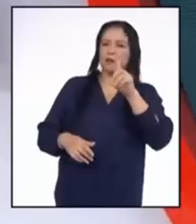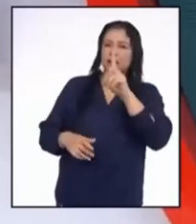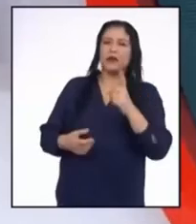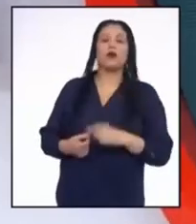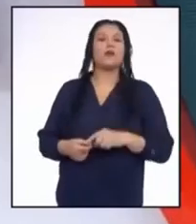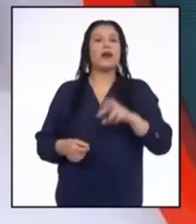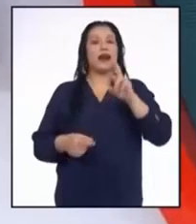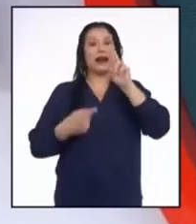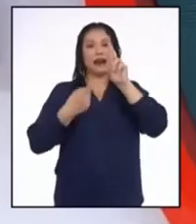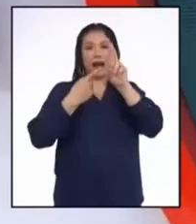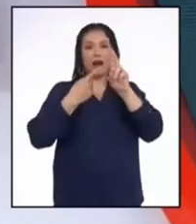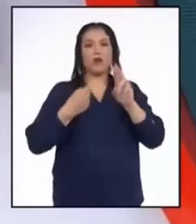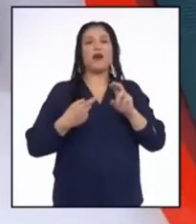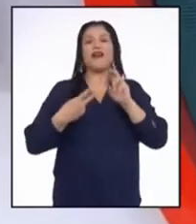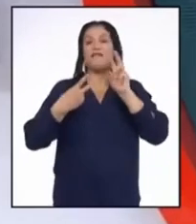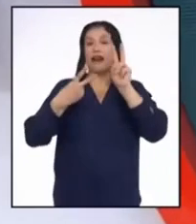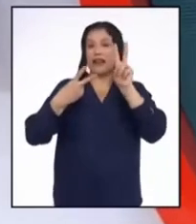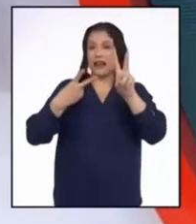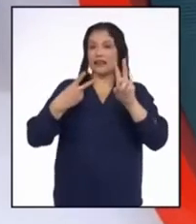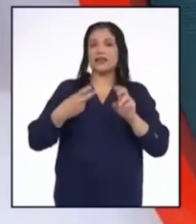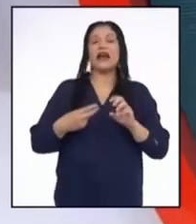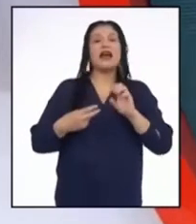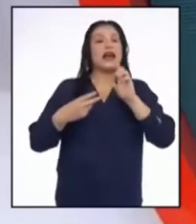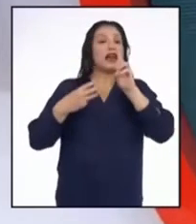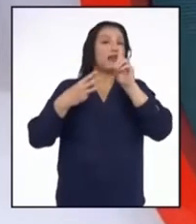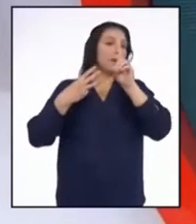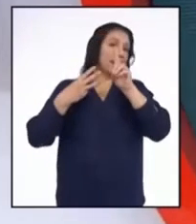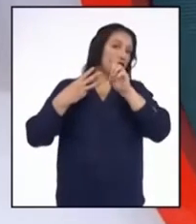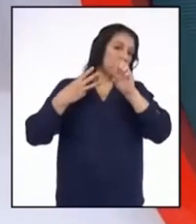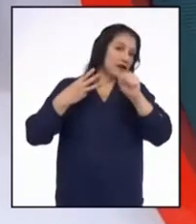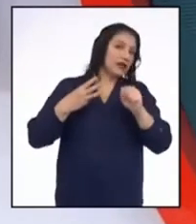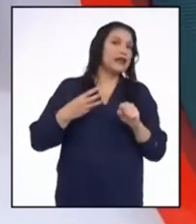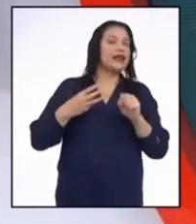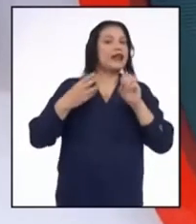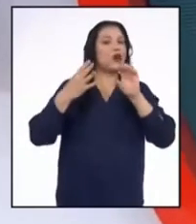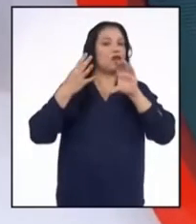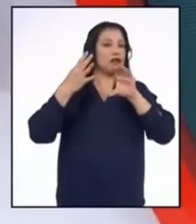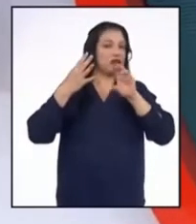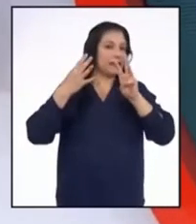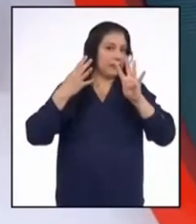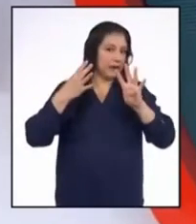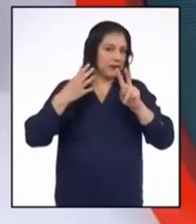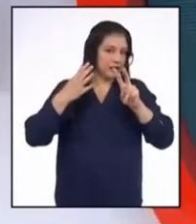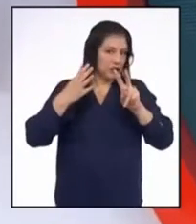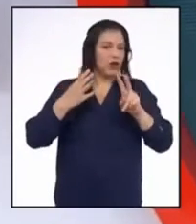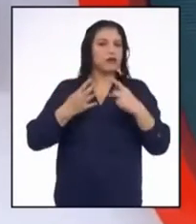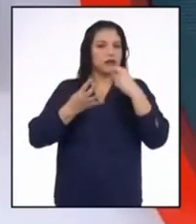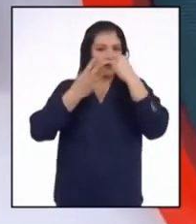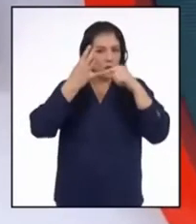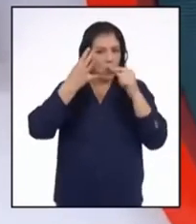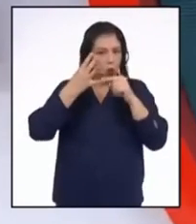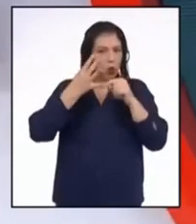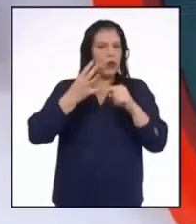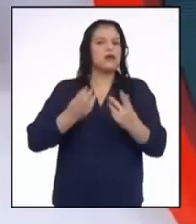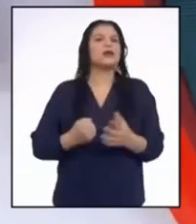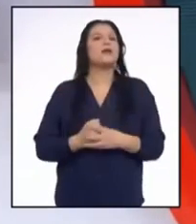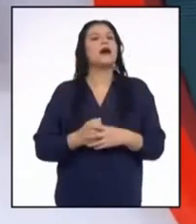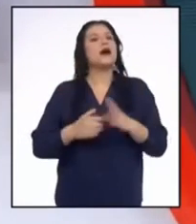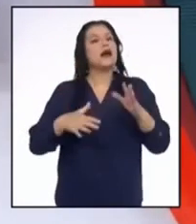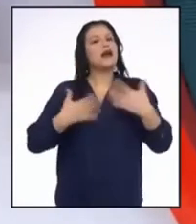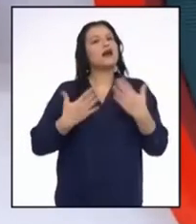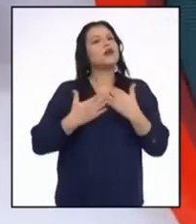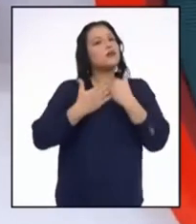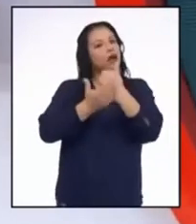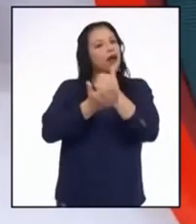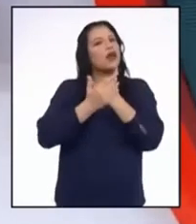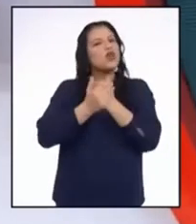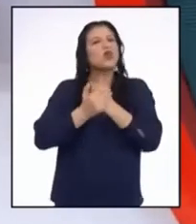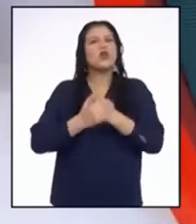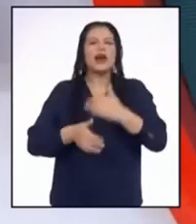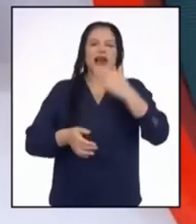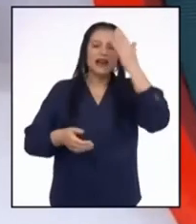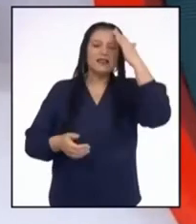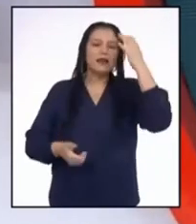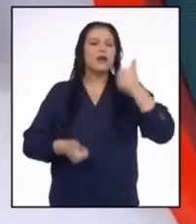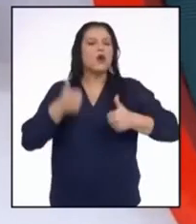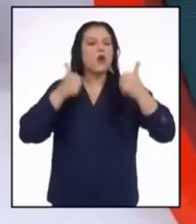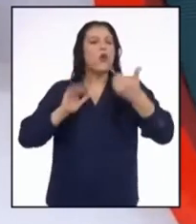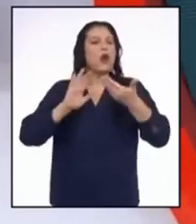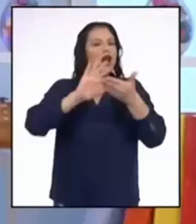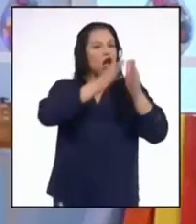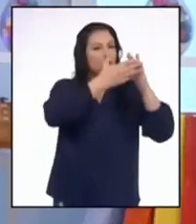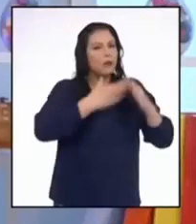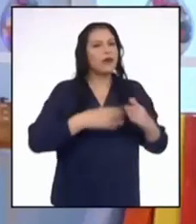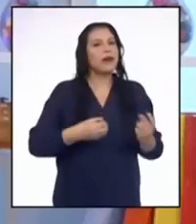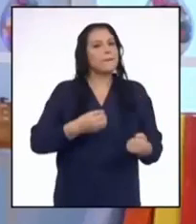la varianza, la desviación estándar y el coeficiente de variación, siendo esta última medida la que nos ayudará a determinar qué